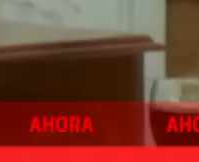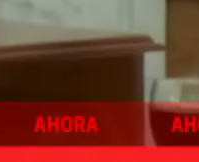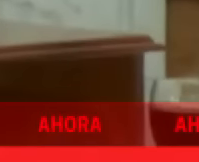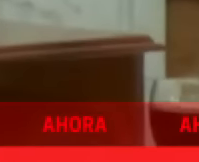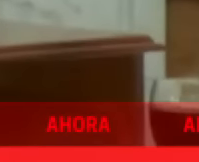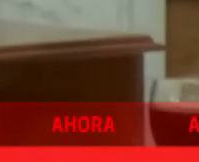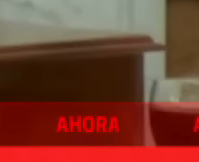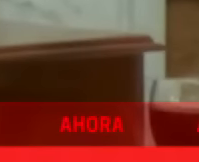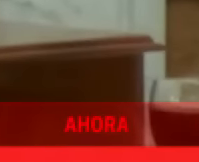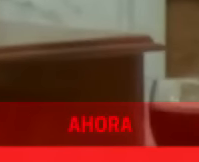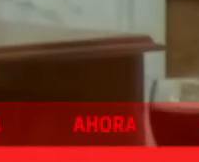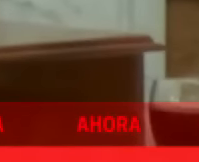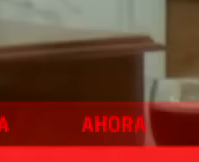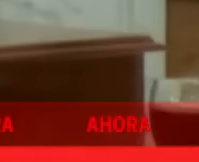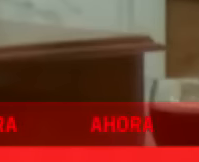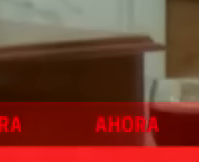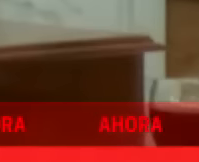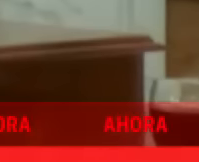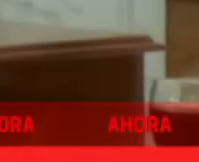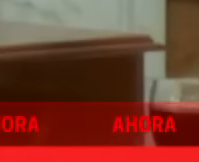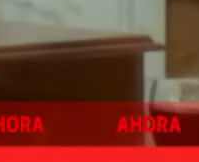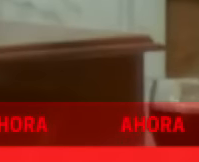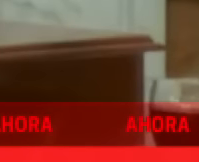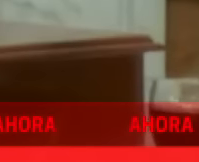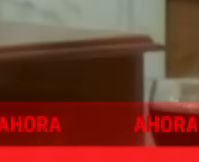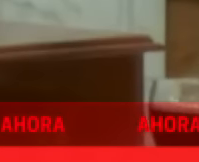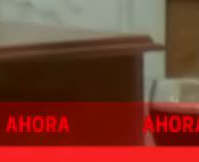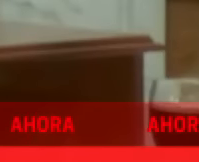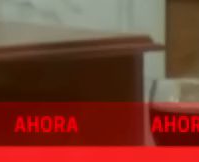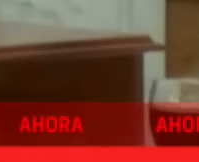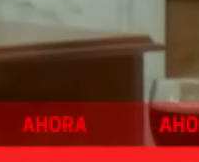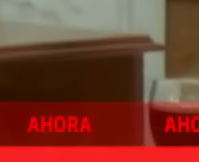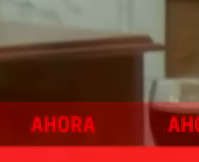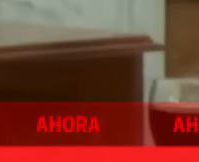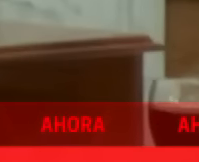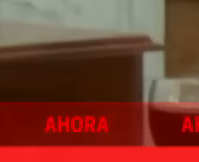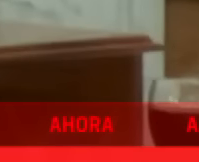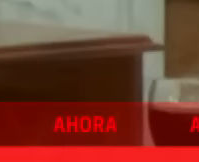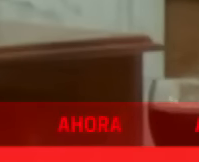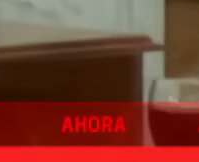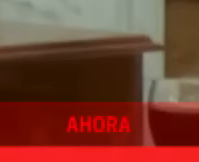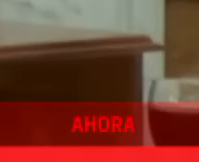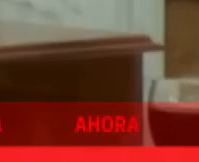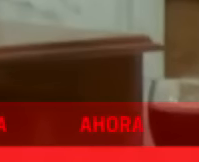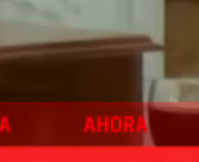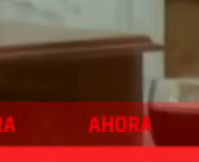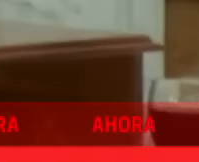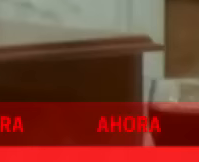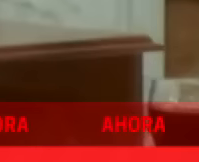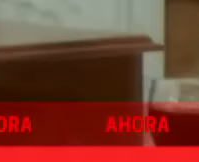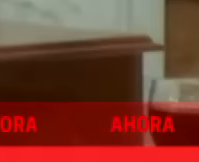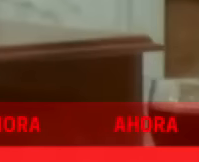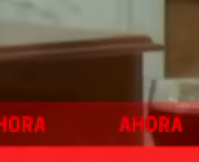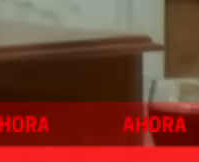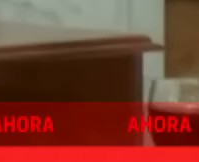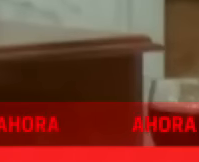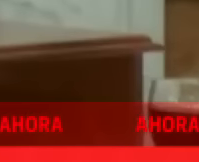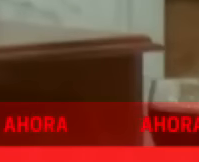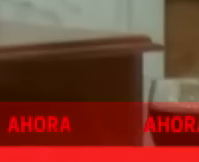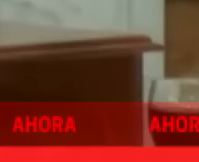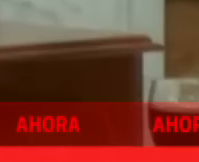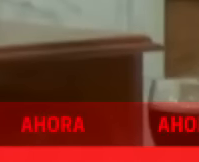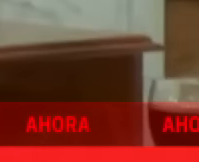renumeración de títulos, capítulos, secciones, artículos, incisos, apartados y remisiones que se